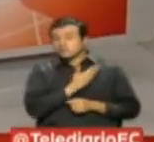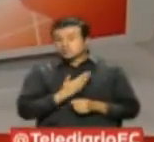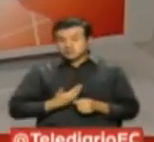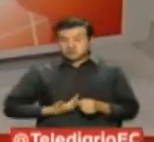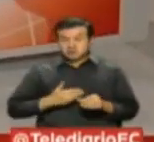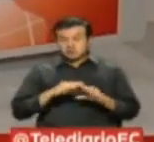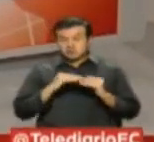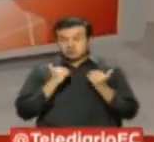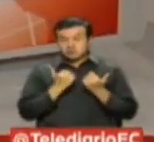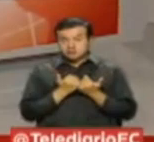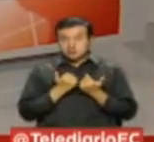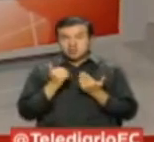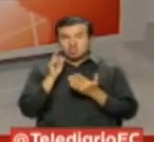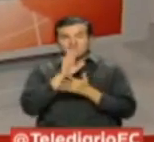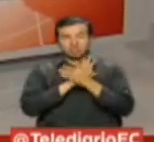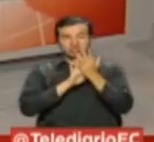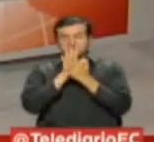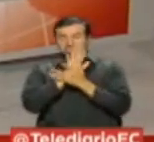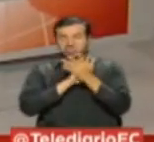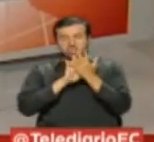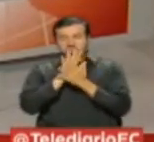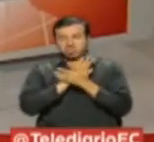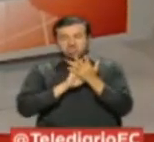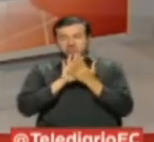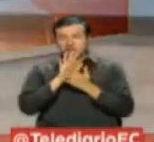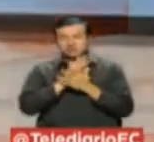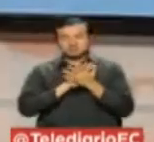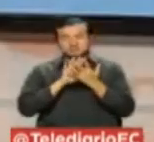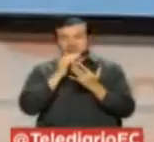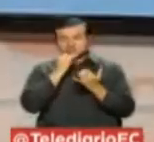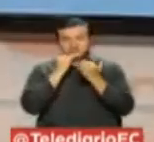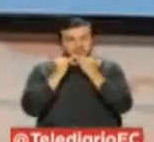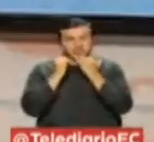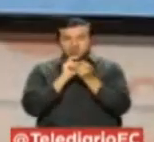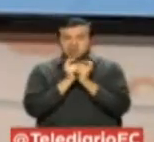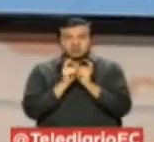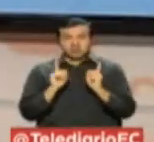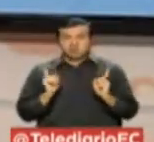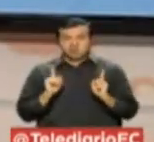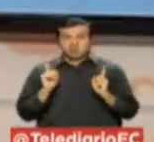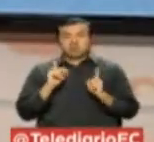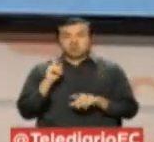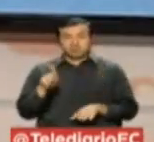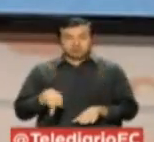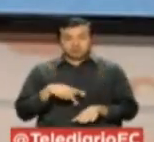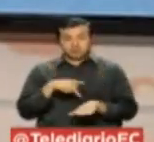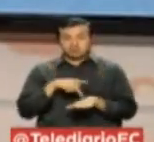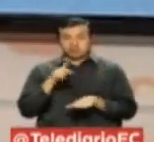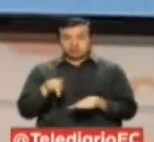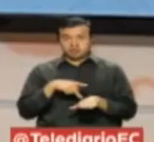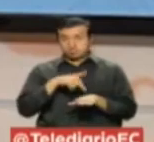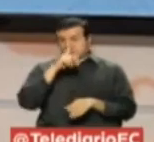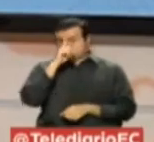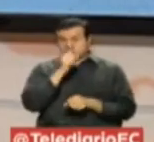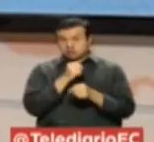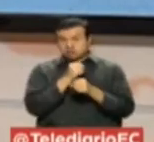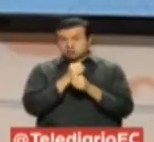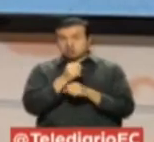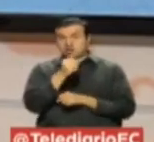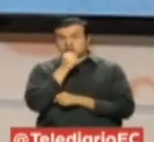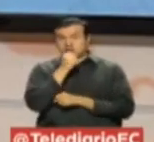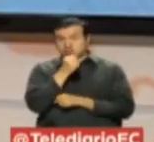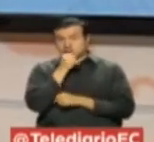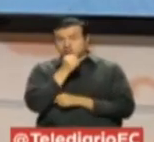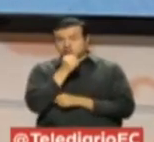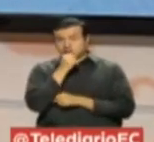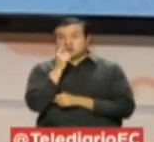comisión un poco distorsión o el concepto que no se ha variado es decir los profesionales que trabajan permanentemente en el